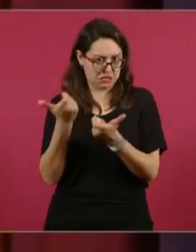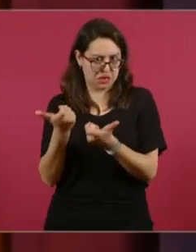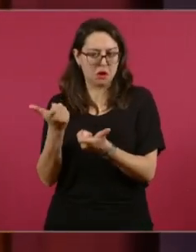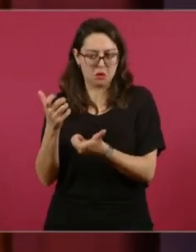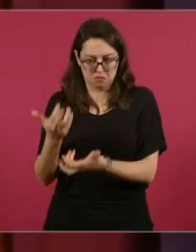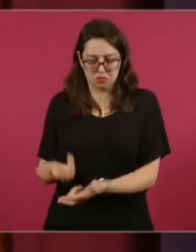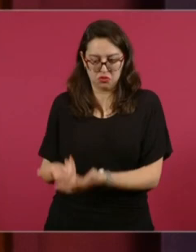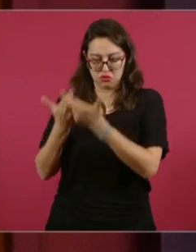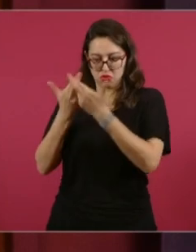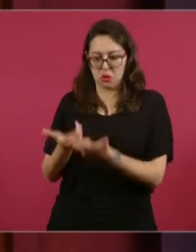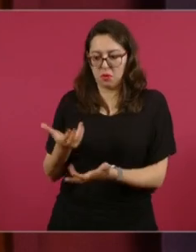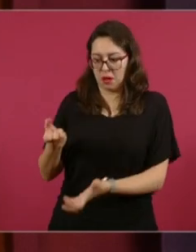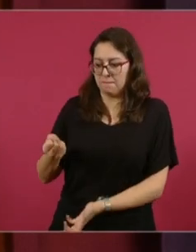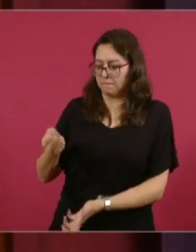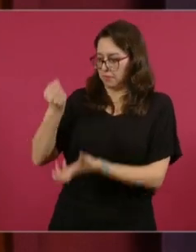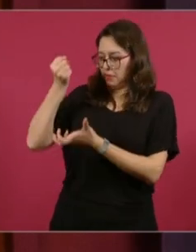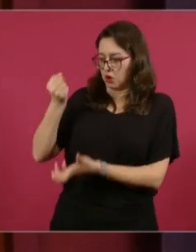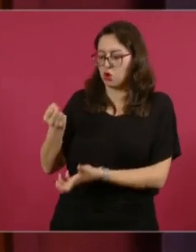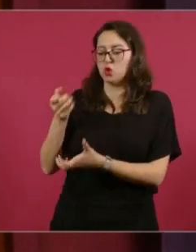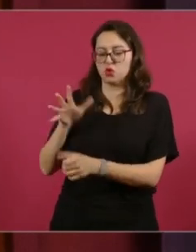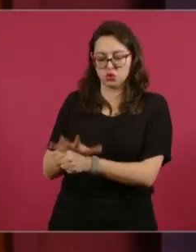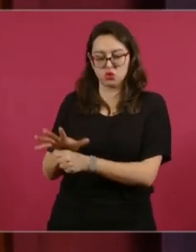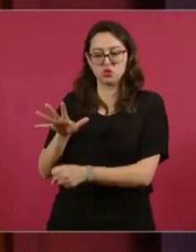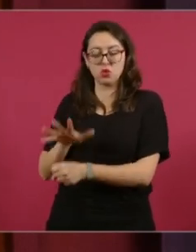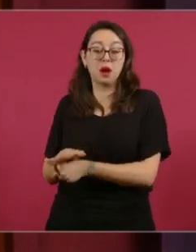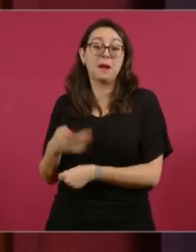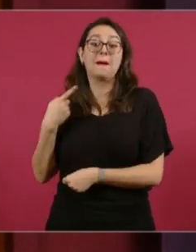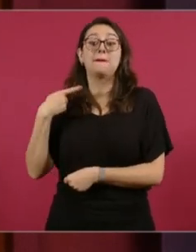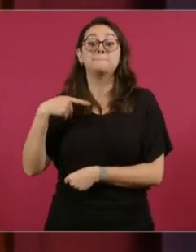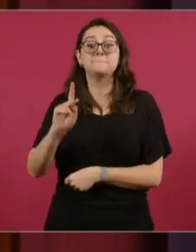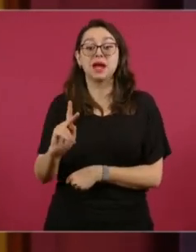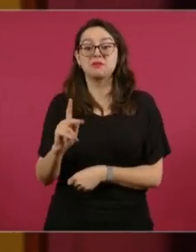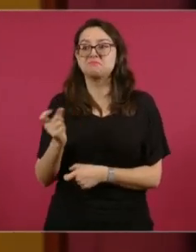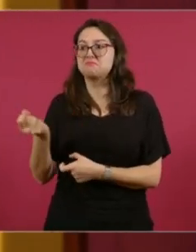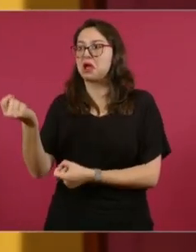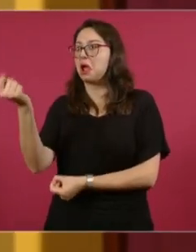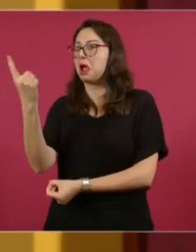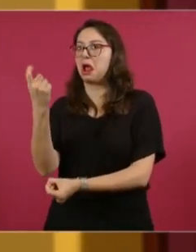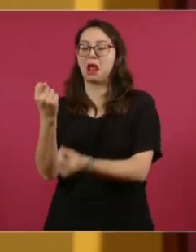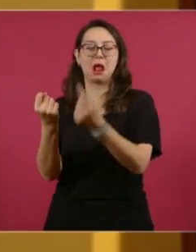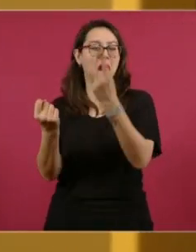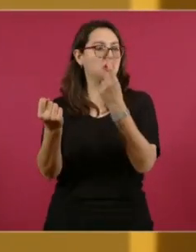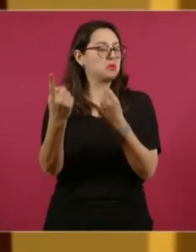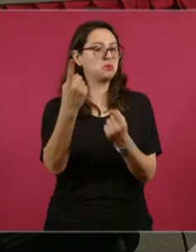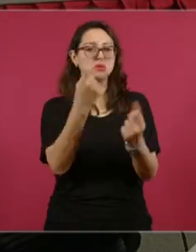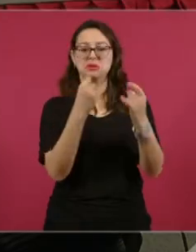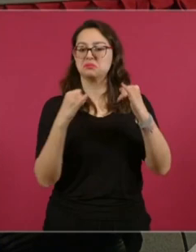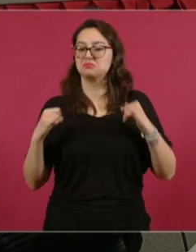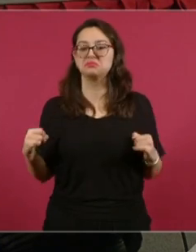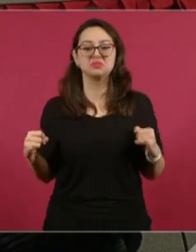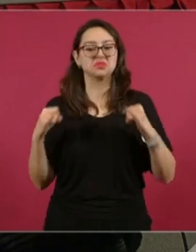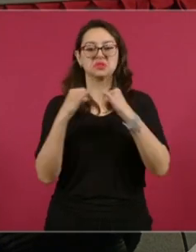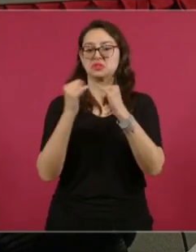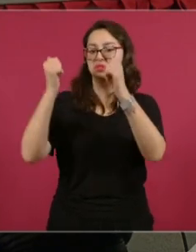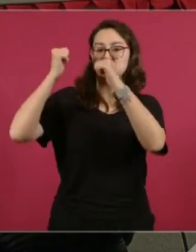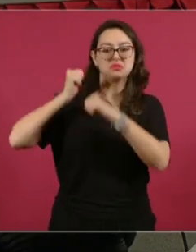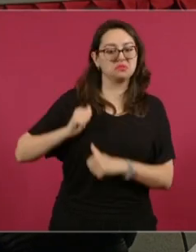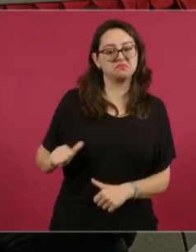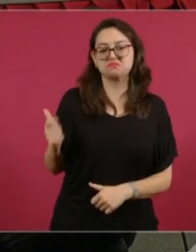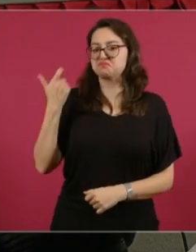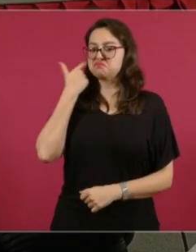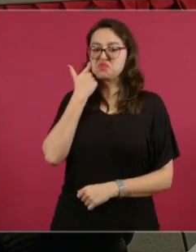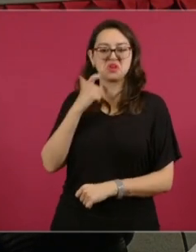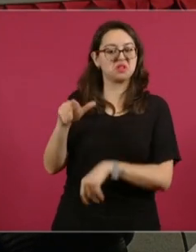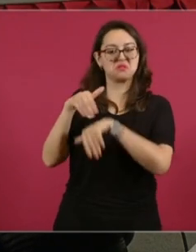autoridades se han venido resistiendo a aplicar estos principios, escudándose muchas veces en la división de